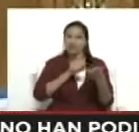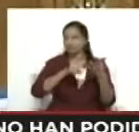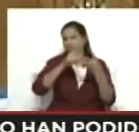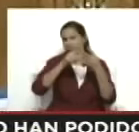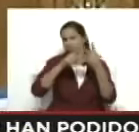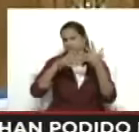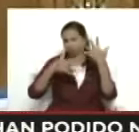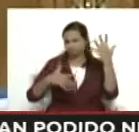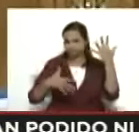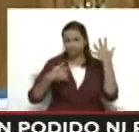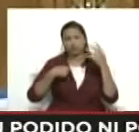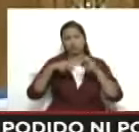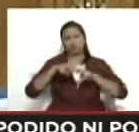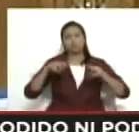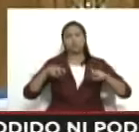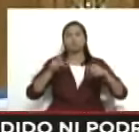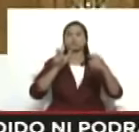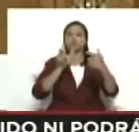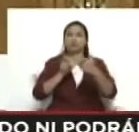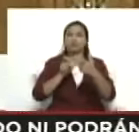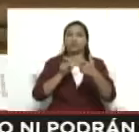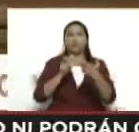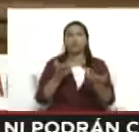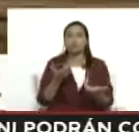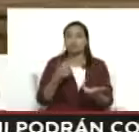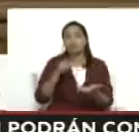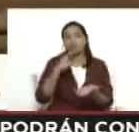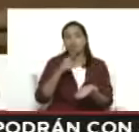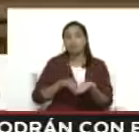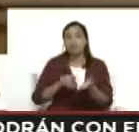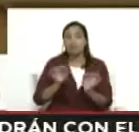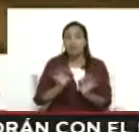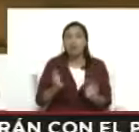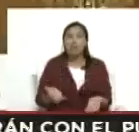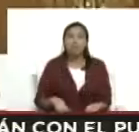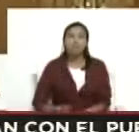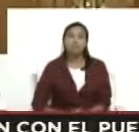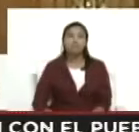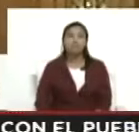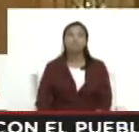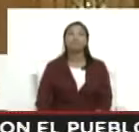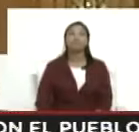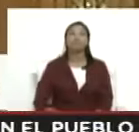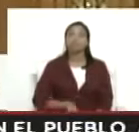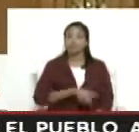vicepresidente de la República. Aquí está la nota. Primero Justicia